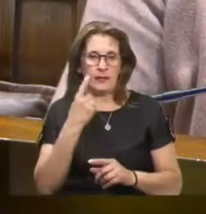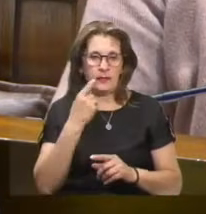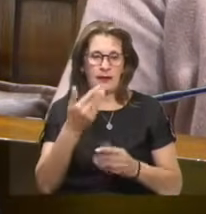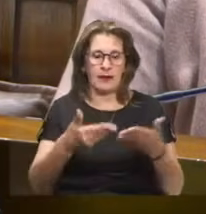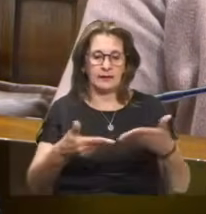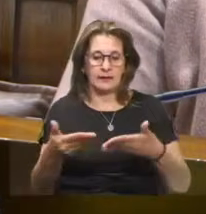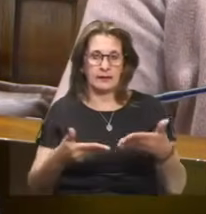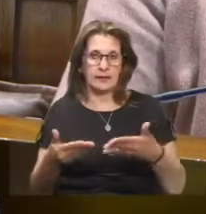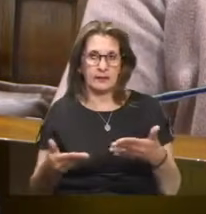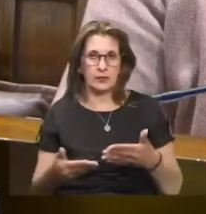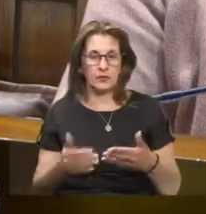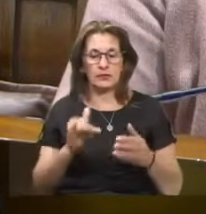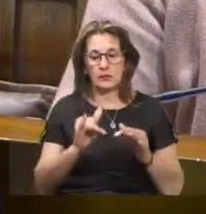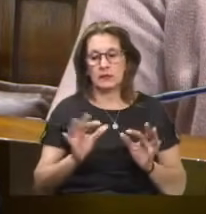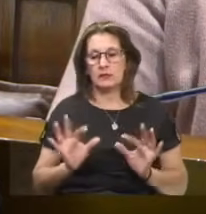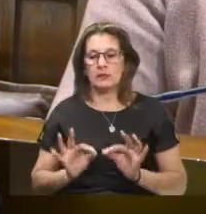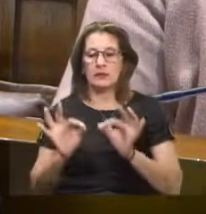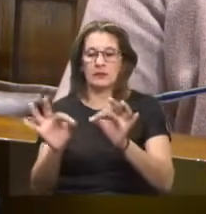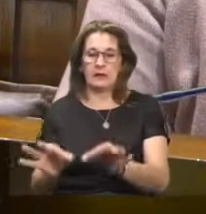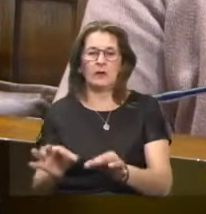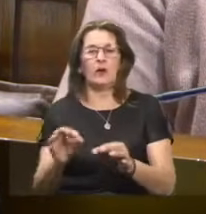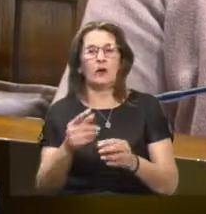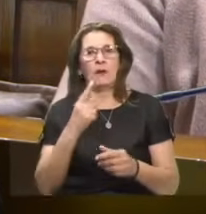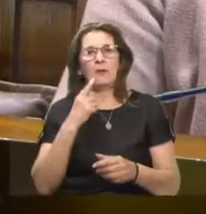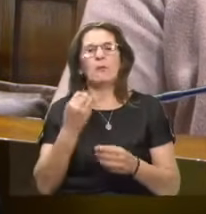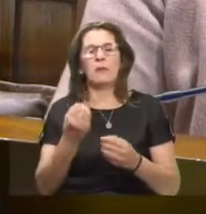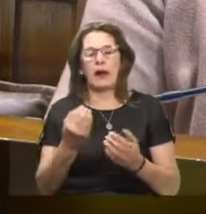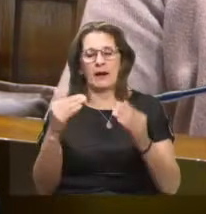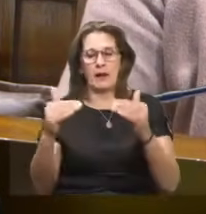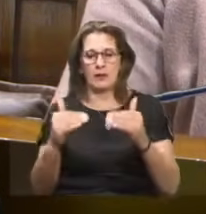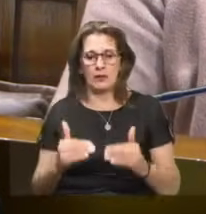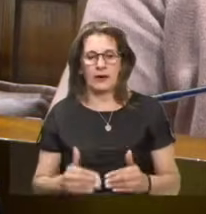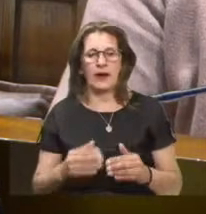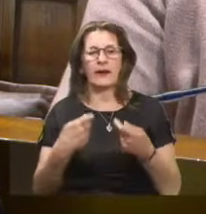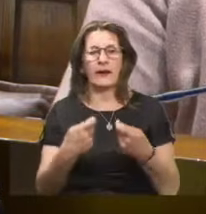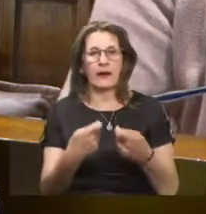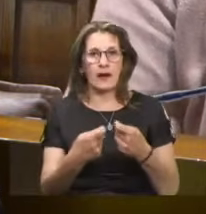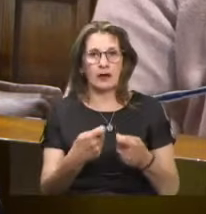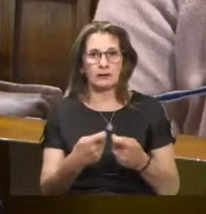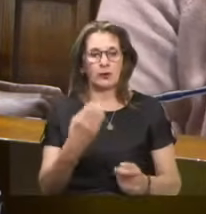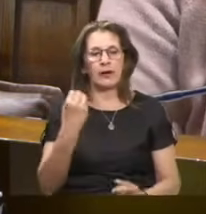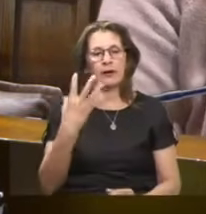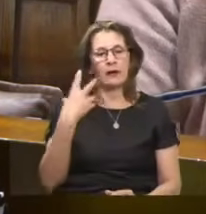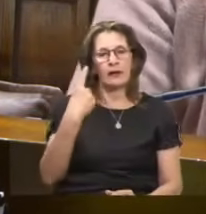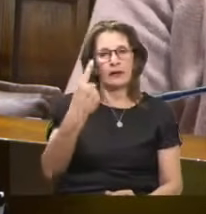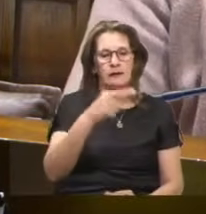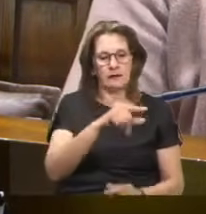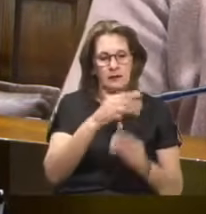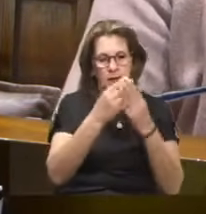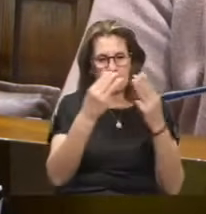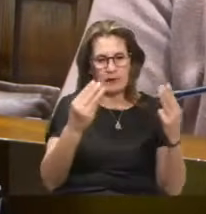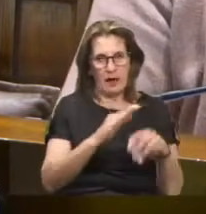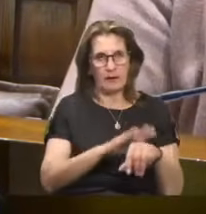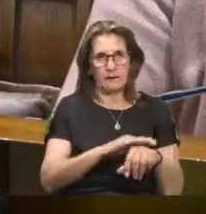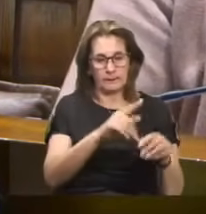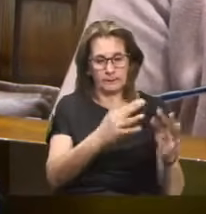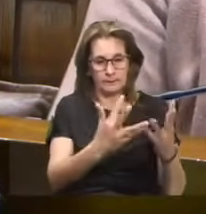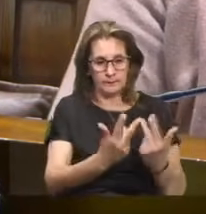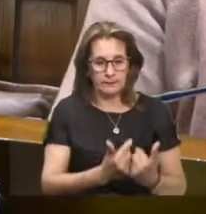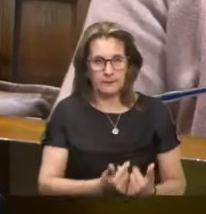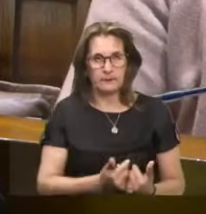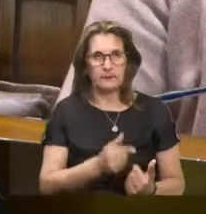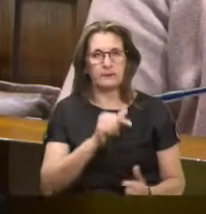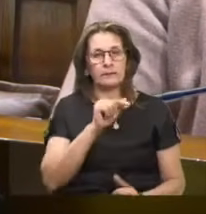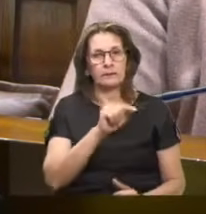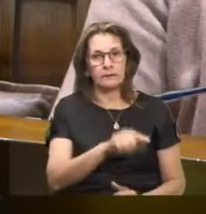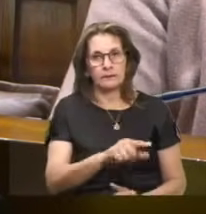y se delegó la competencia para ordenar gasto en el gerente general en aquellos